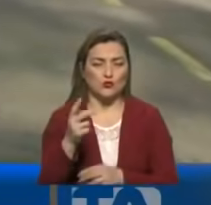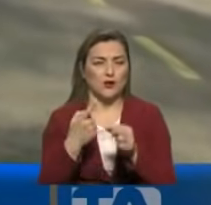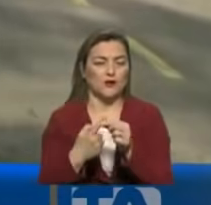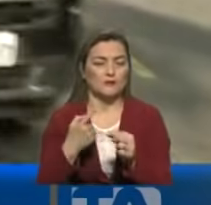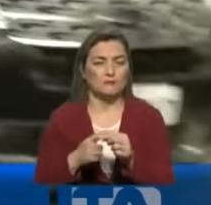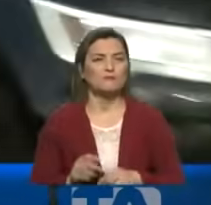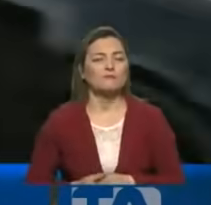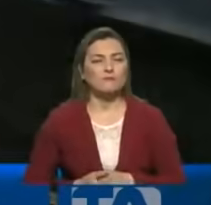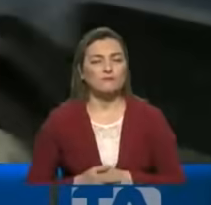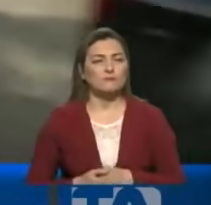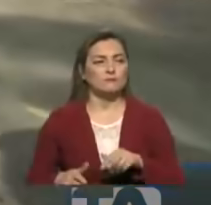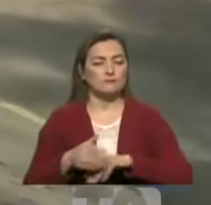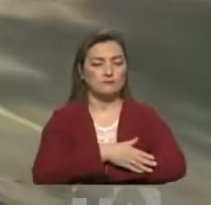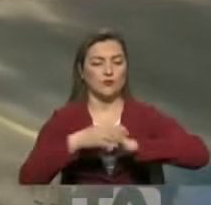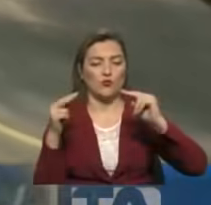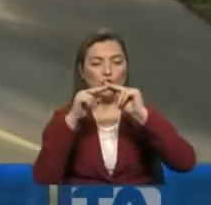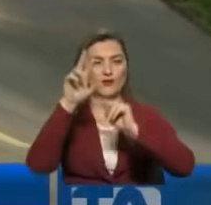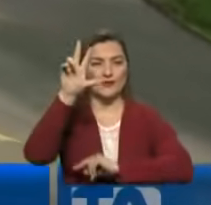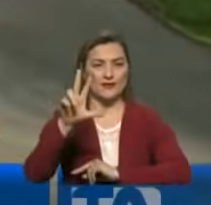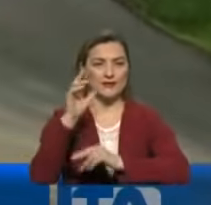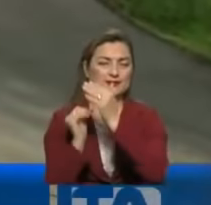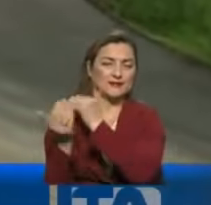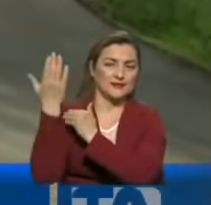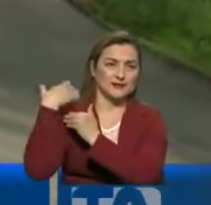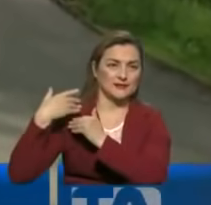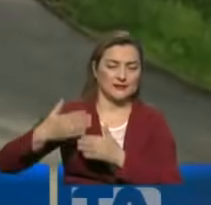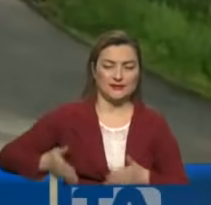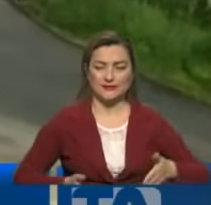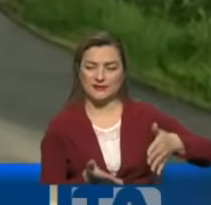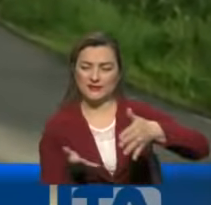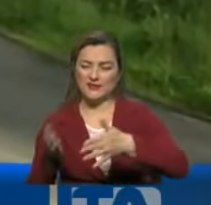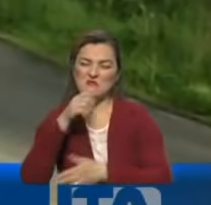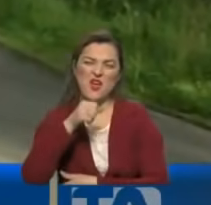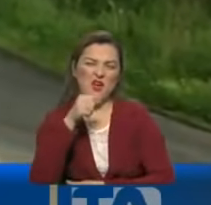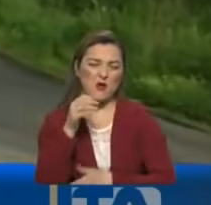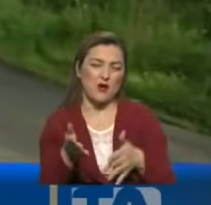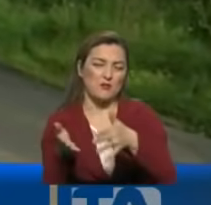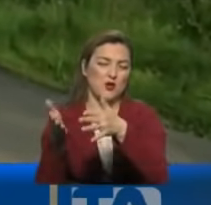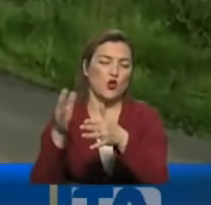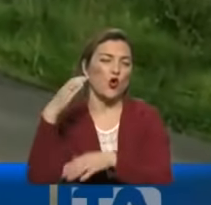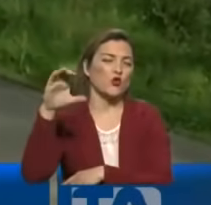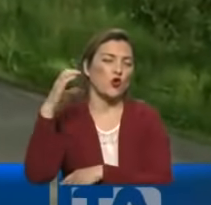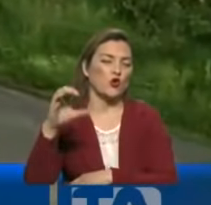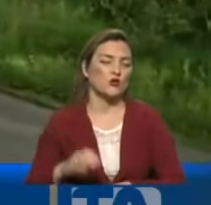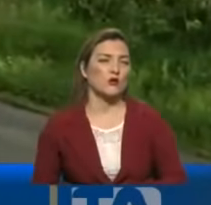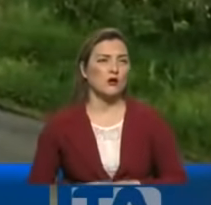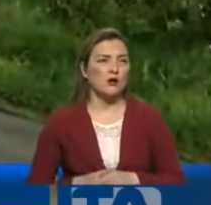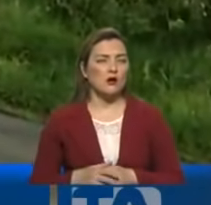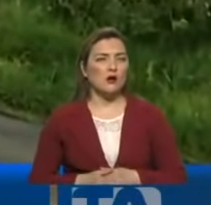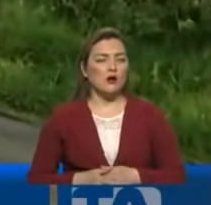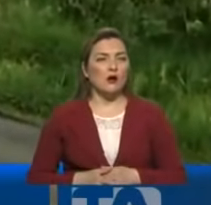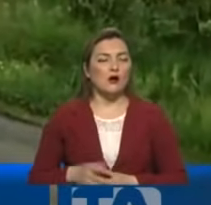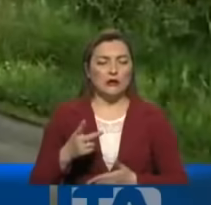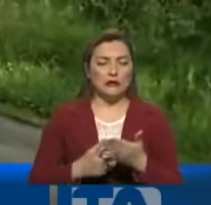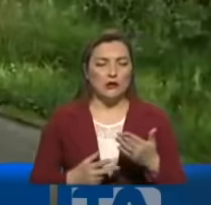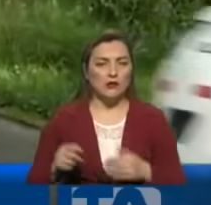a la ciudadanía. Estamos entre el puente 3 y el antiguo camino a Conocoto. ¿Qué es lo que está sucediendo? Pues con las fuertes lluvias baja